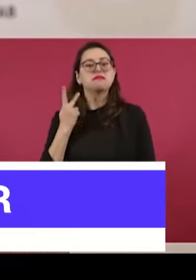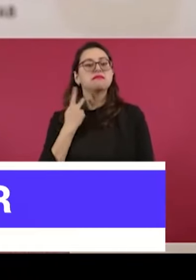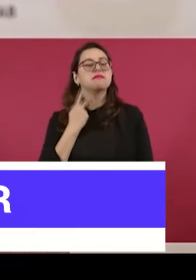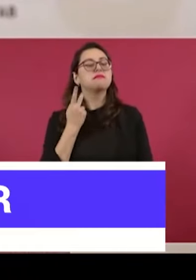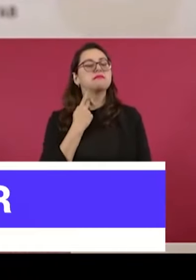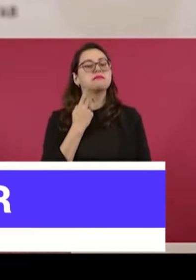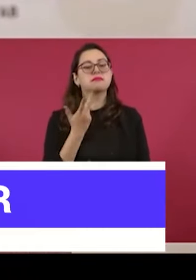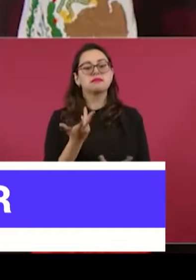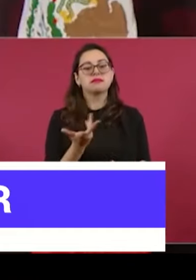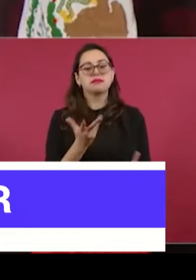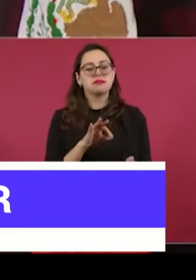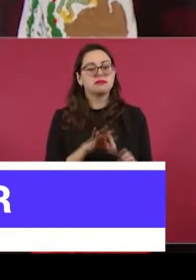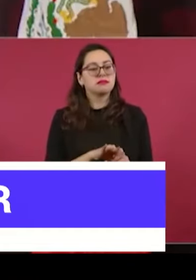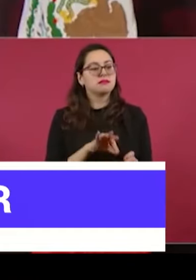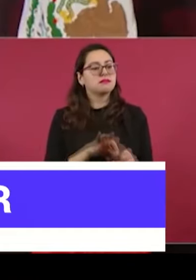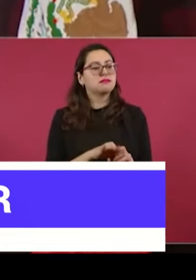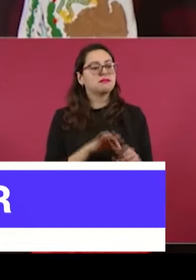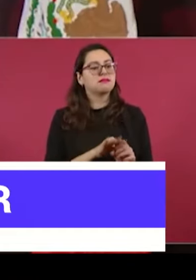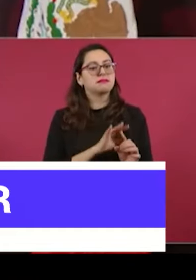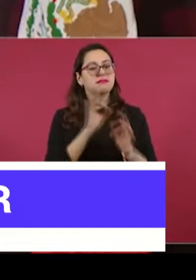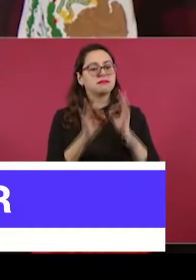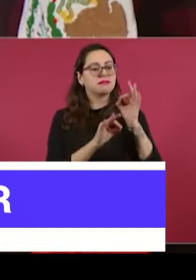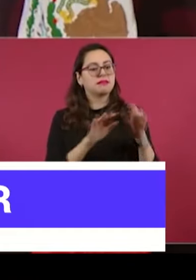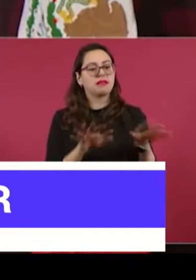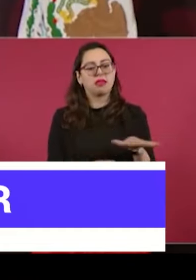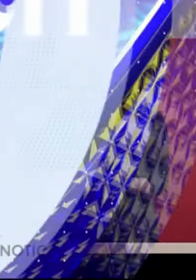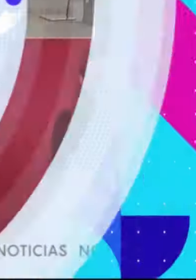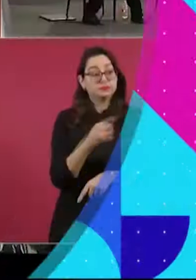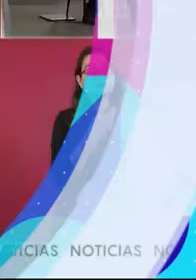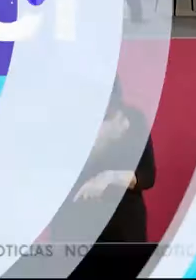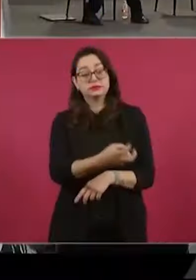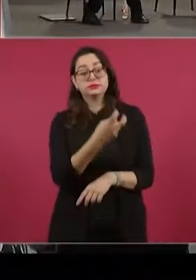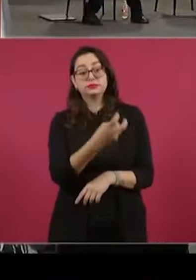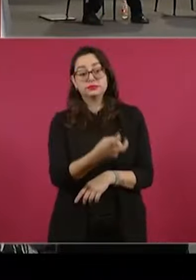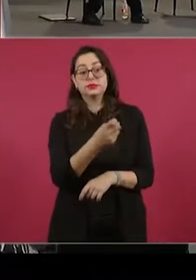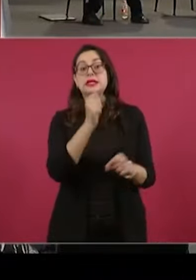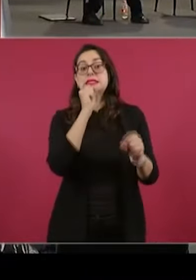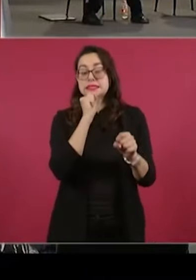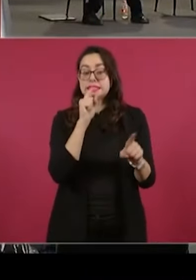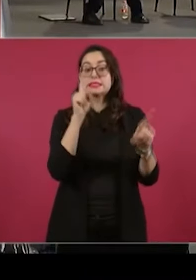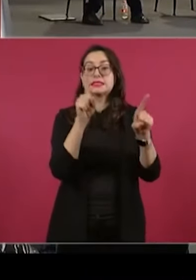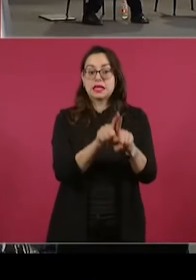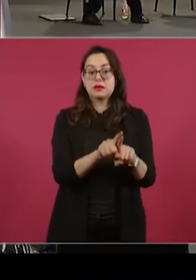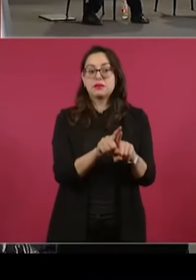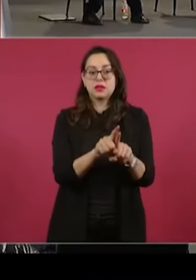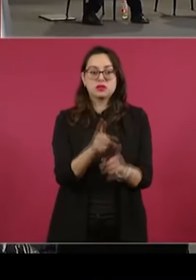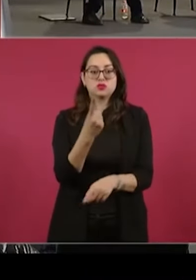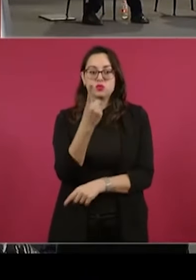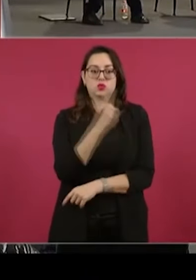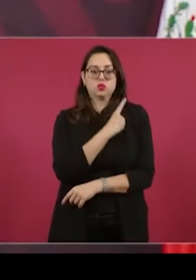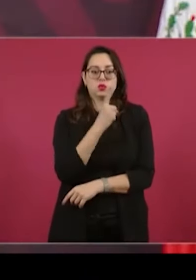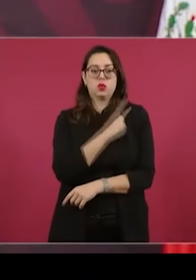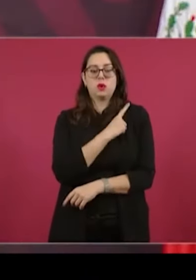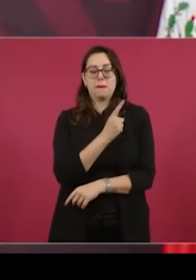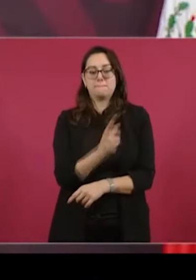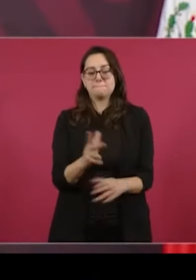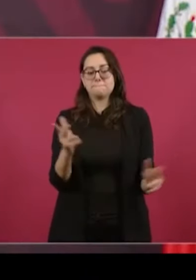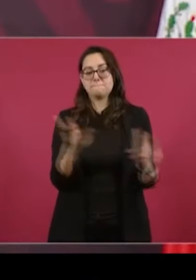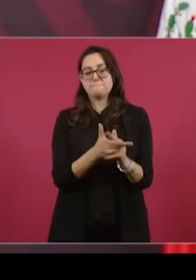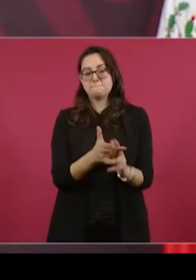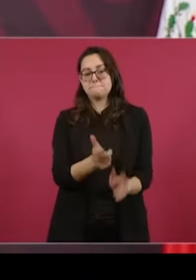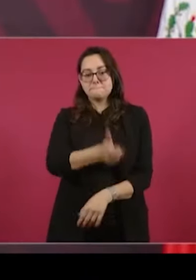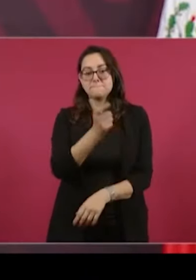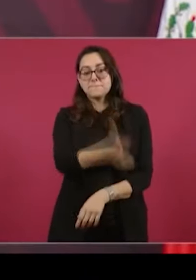políticos, mucho menos con propósitos politiqueros. Y respecto a la reapertura del caso, el